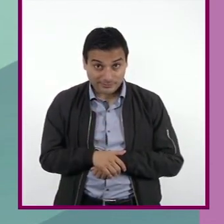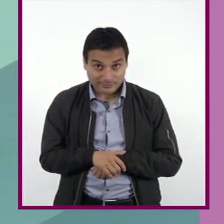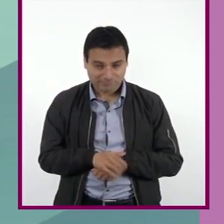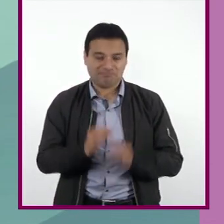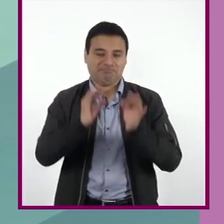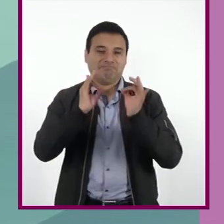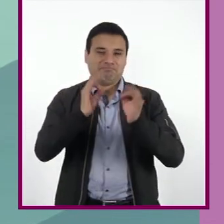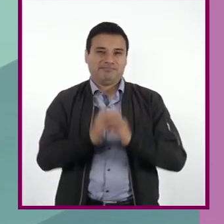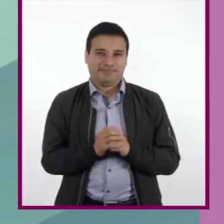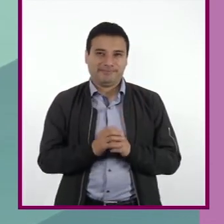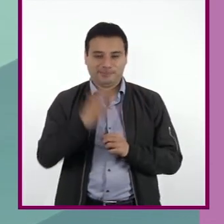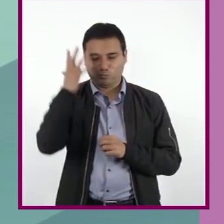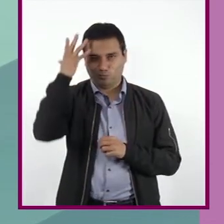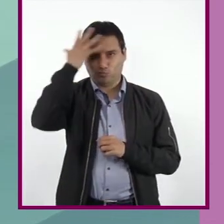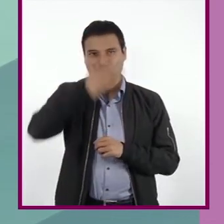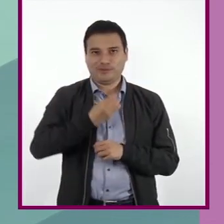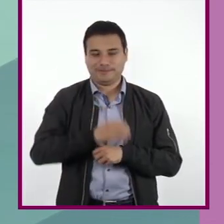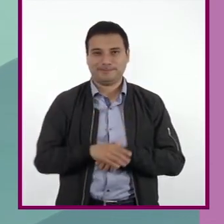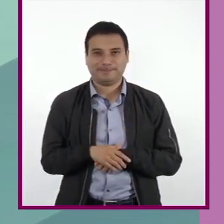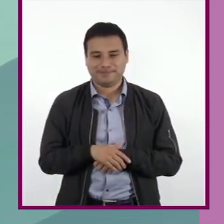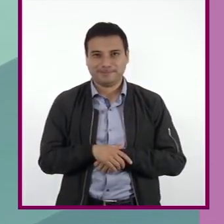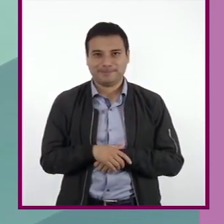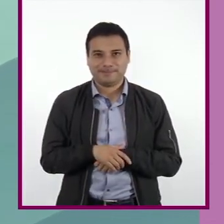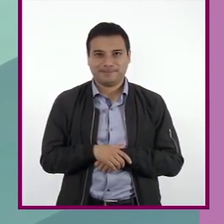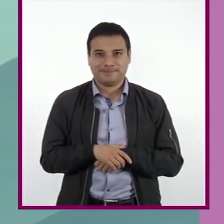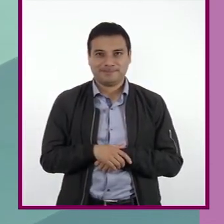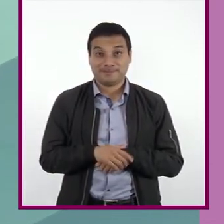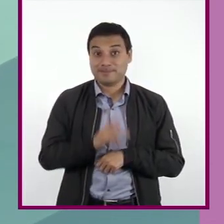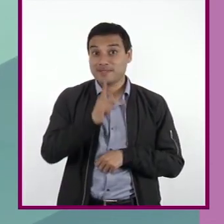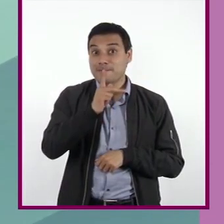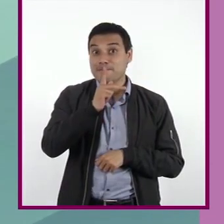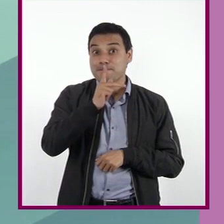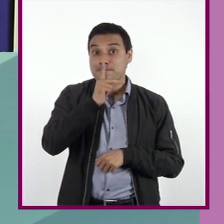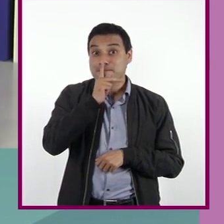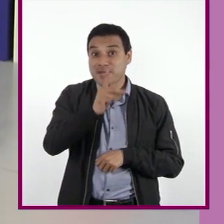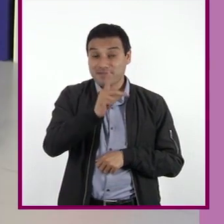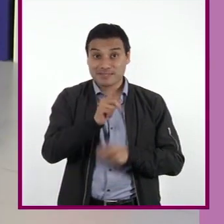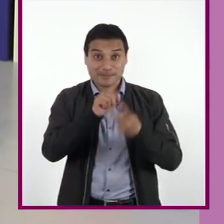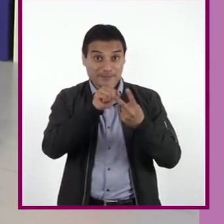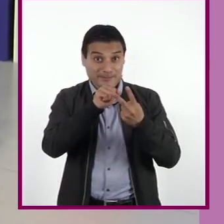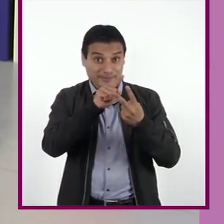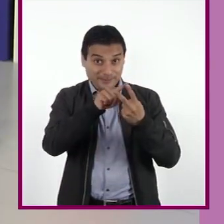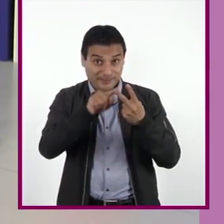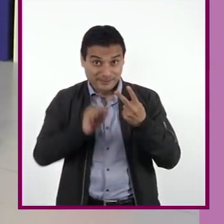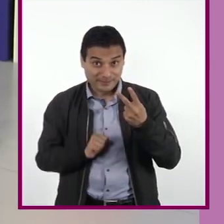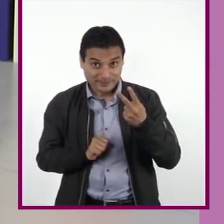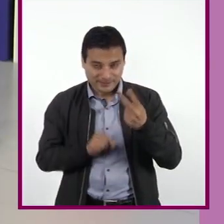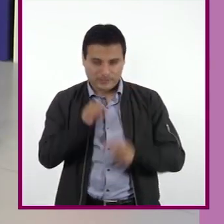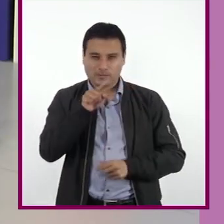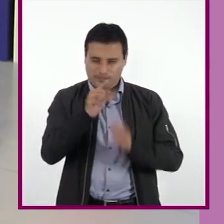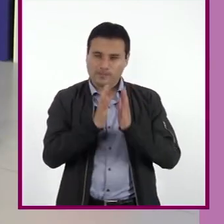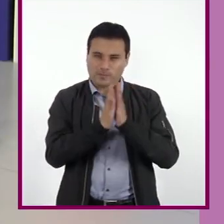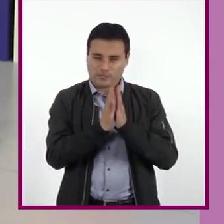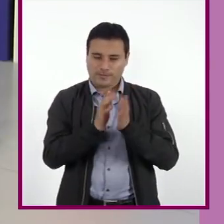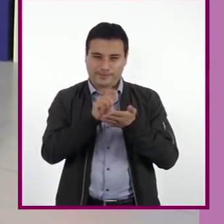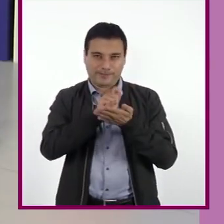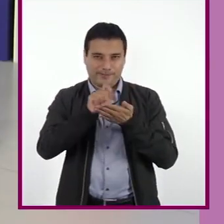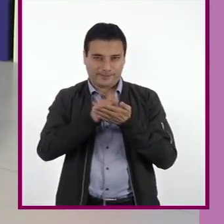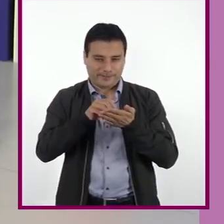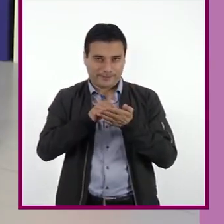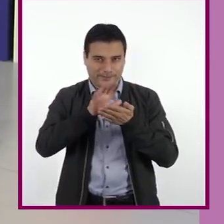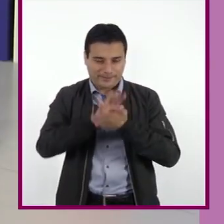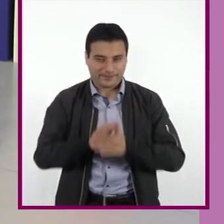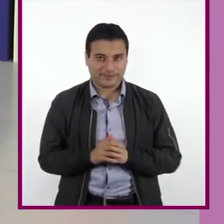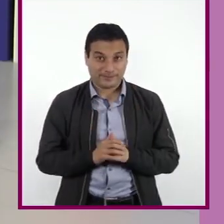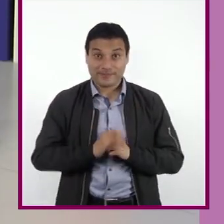¡Excelente! La estética. Estos son conceptos que les pedimos agreguen a su abecedario biológico.